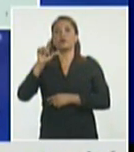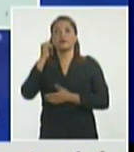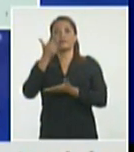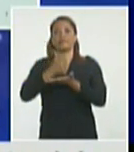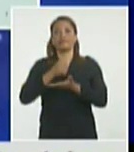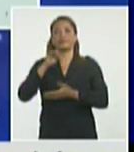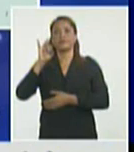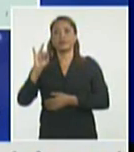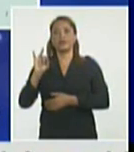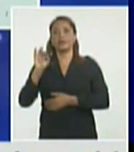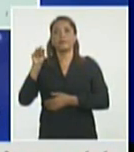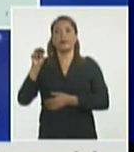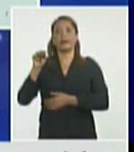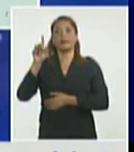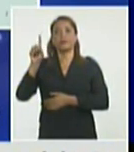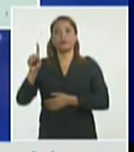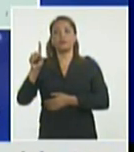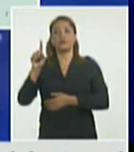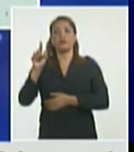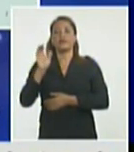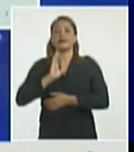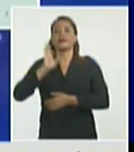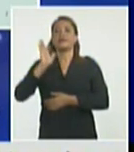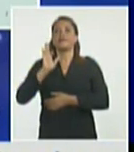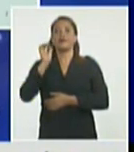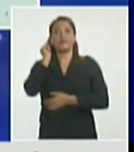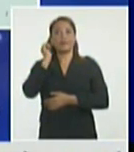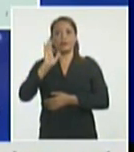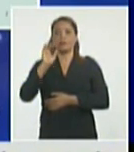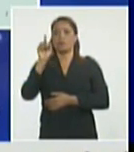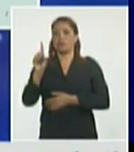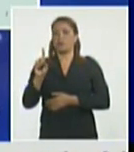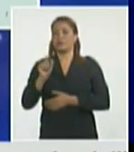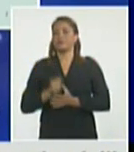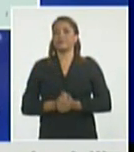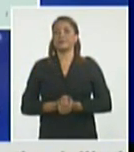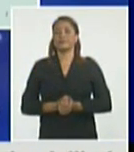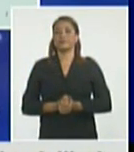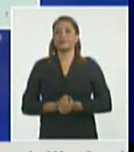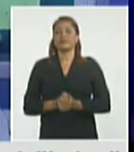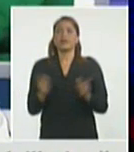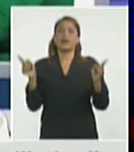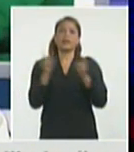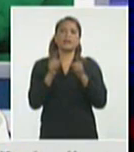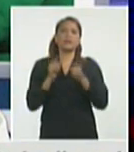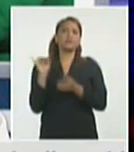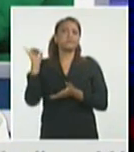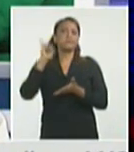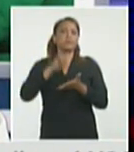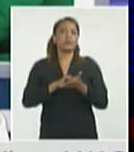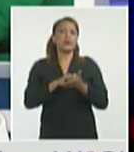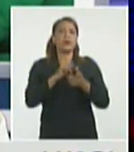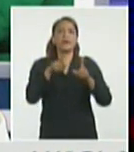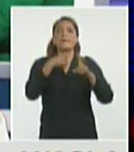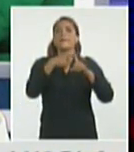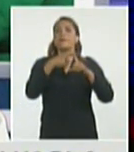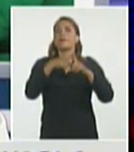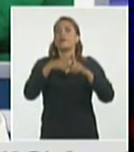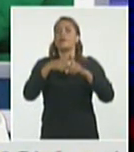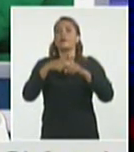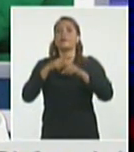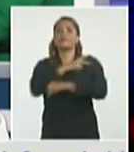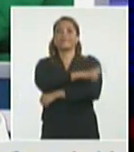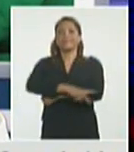de Cueto, de Mayarí y de Rafael Freire, 1 de cada uno. Resumiendo, los importados por países: de